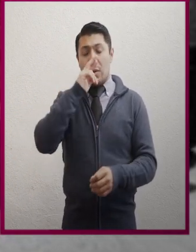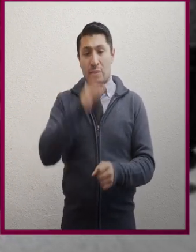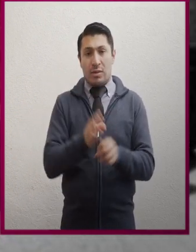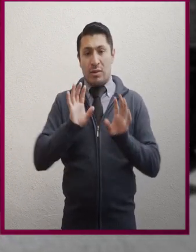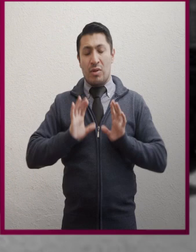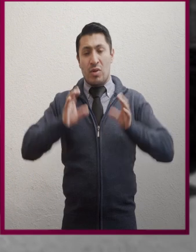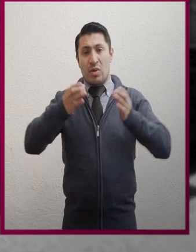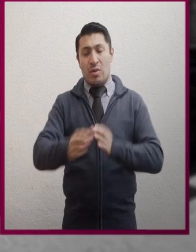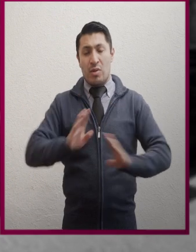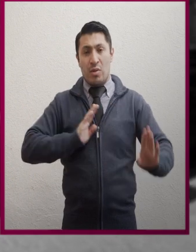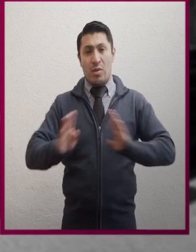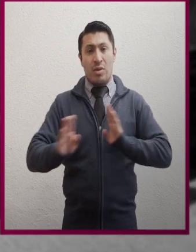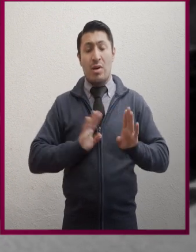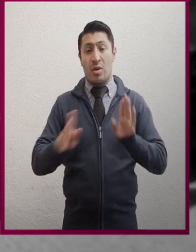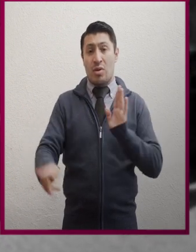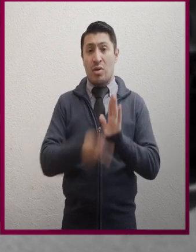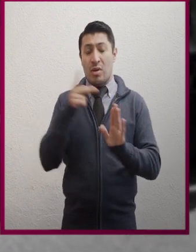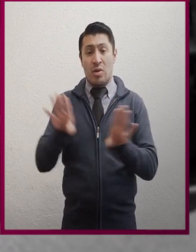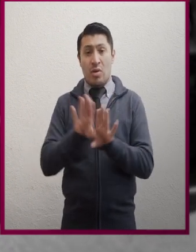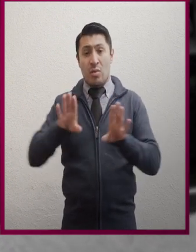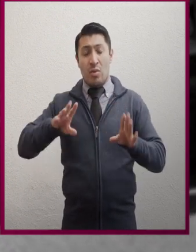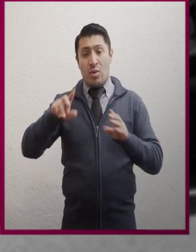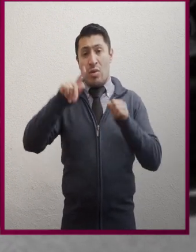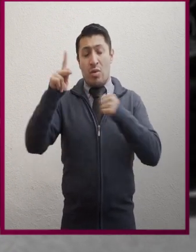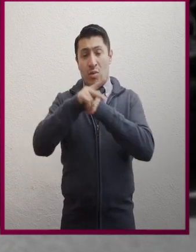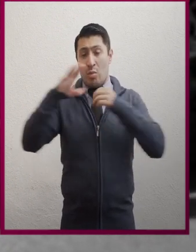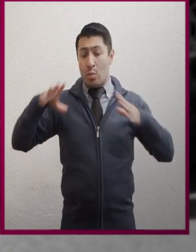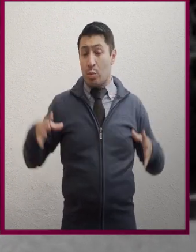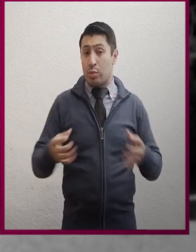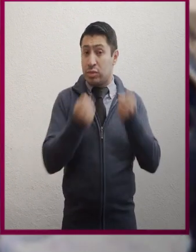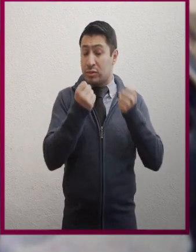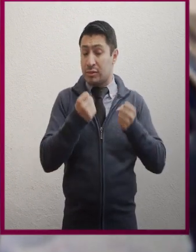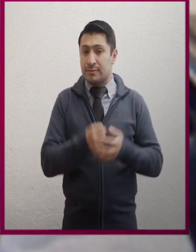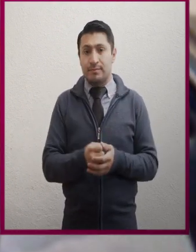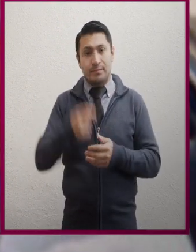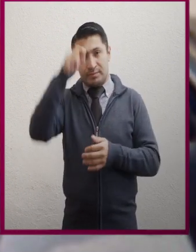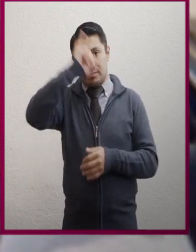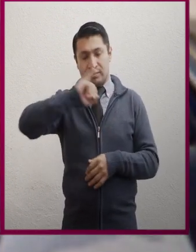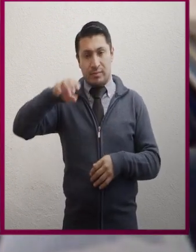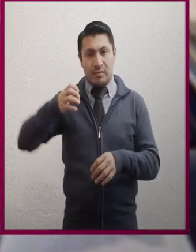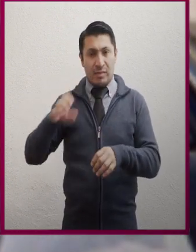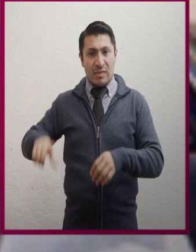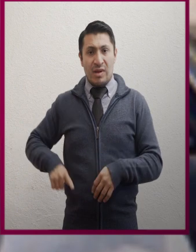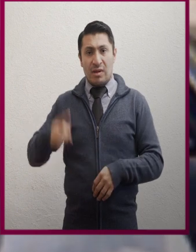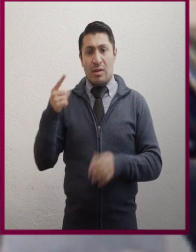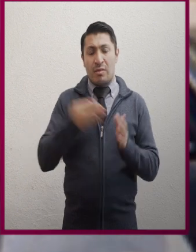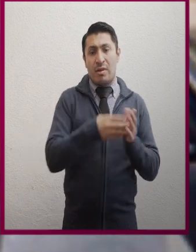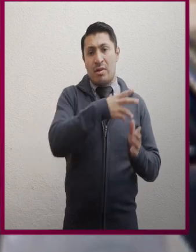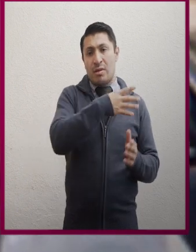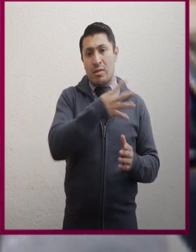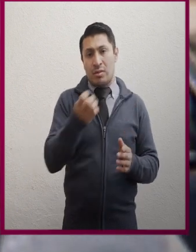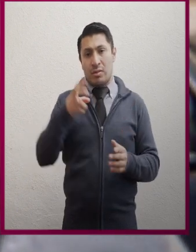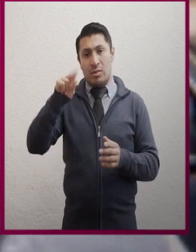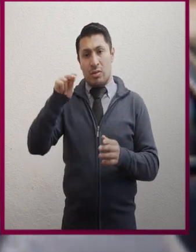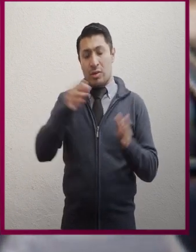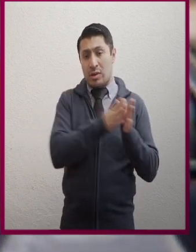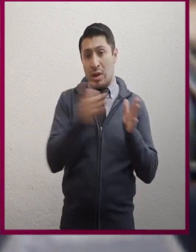militar que emprendería lo que denominó la recuperación nacional. El jefe de Estado de 1980